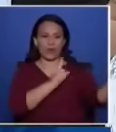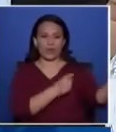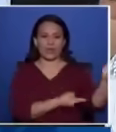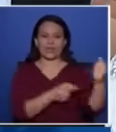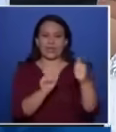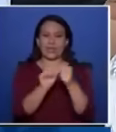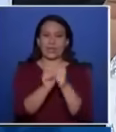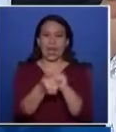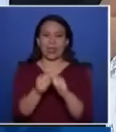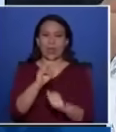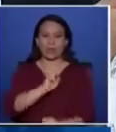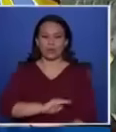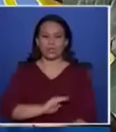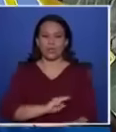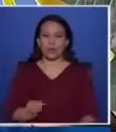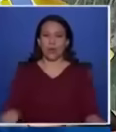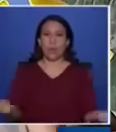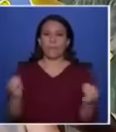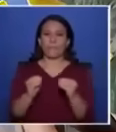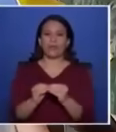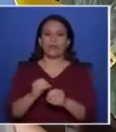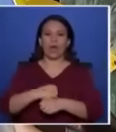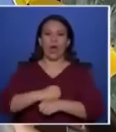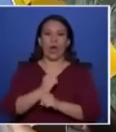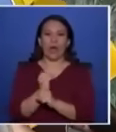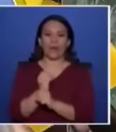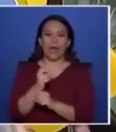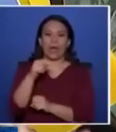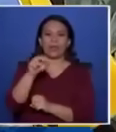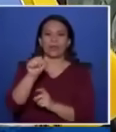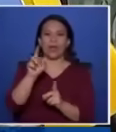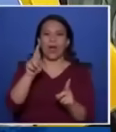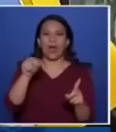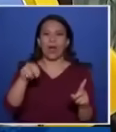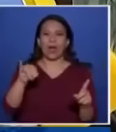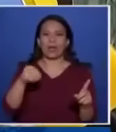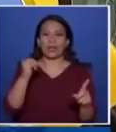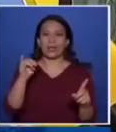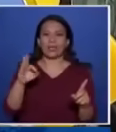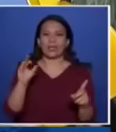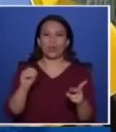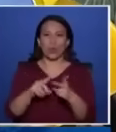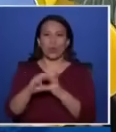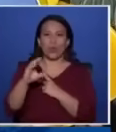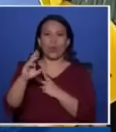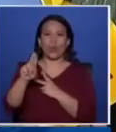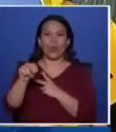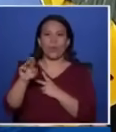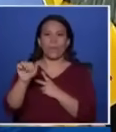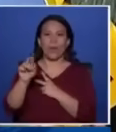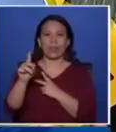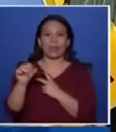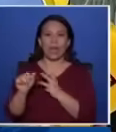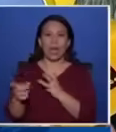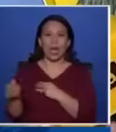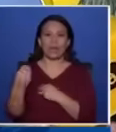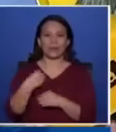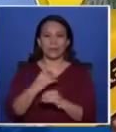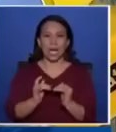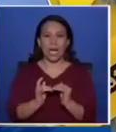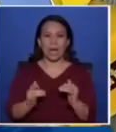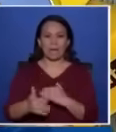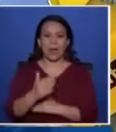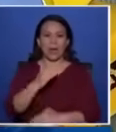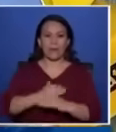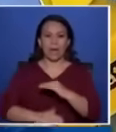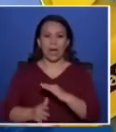cabildo puedan hacer obras. Con el Cantón Naranjito vamos a tener conversación, comandado incluso el día de hoy nos están facilitando una cama baja para poder